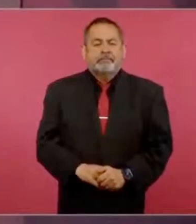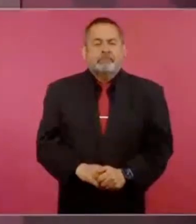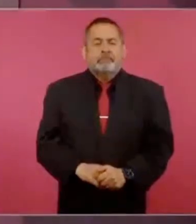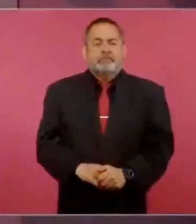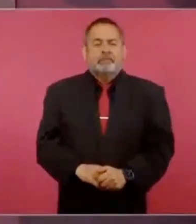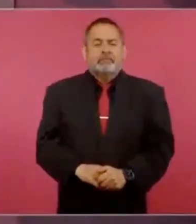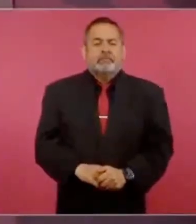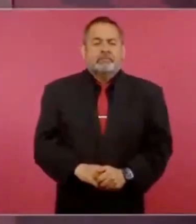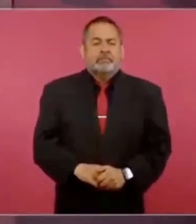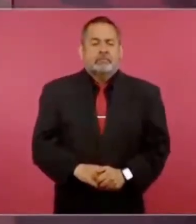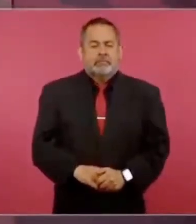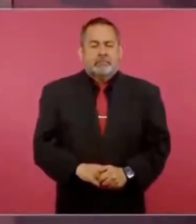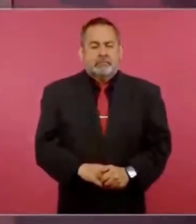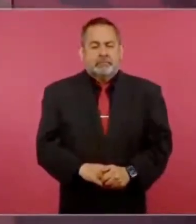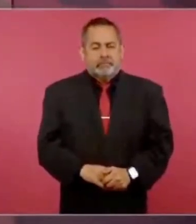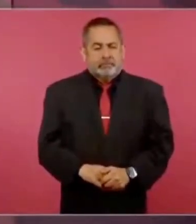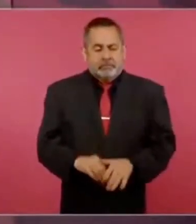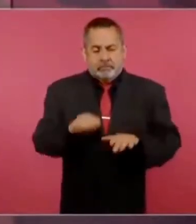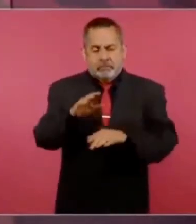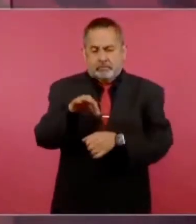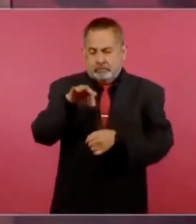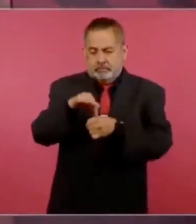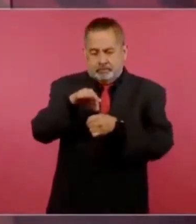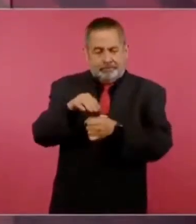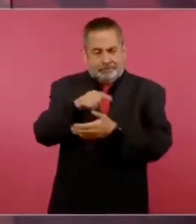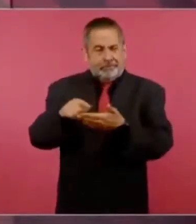Pues en la elección del 18,